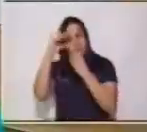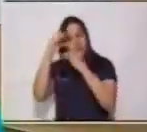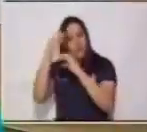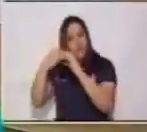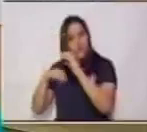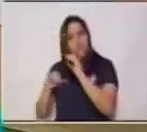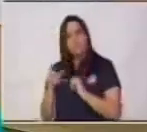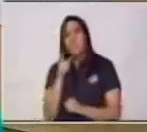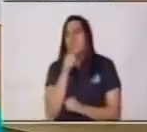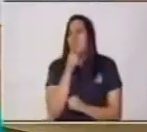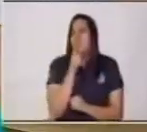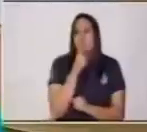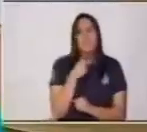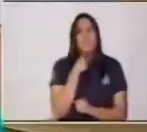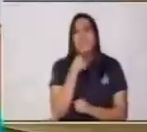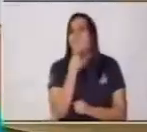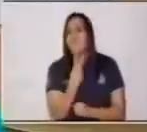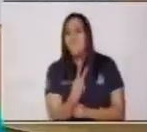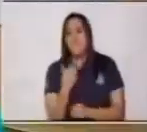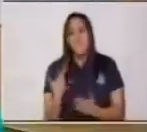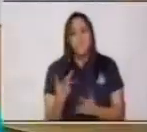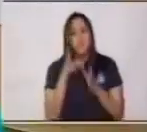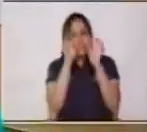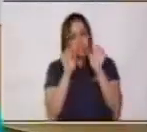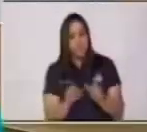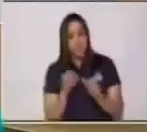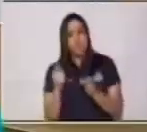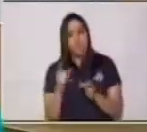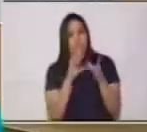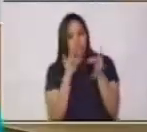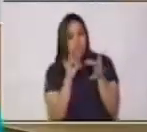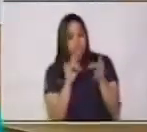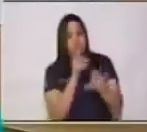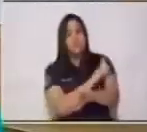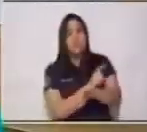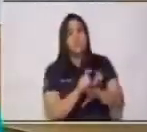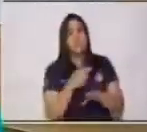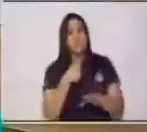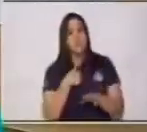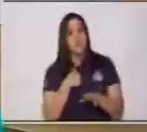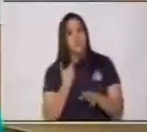la voz en el género lírico? A la voz del género lírico lo vamos a llamar el